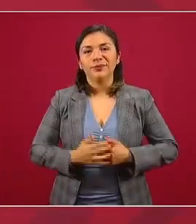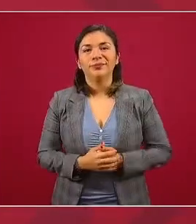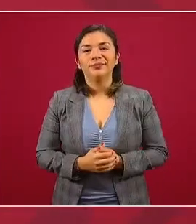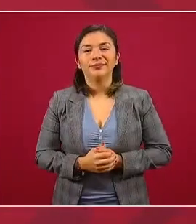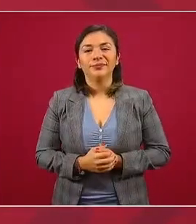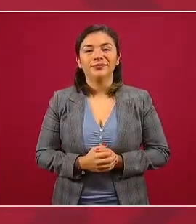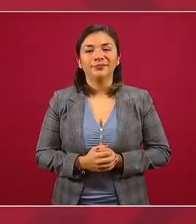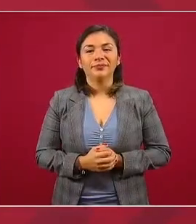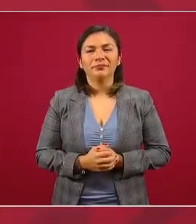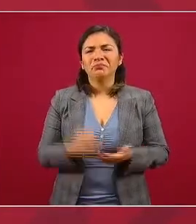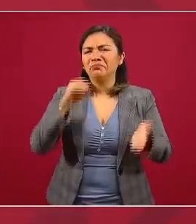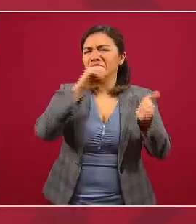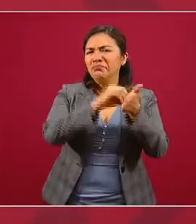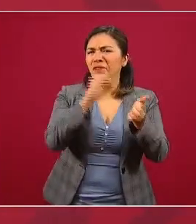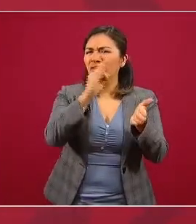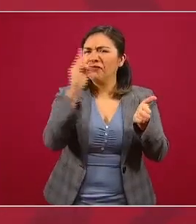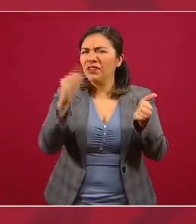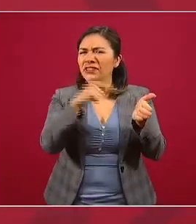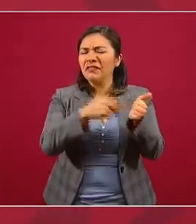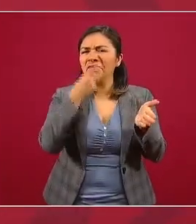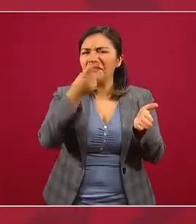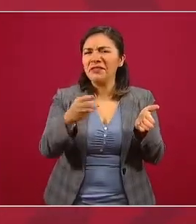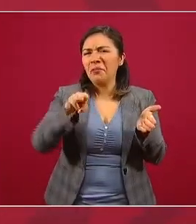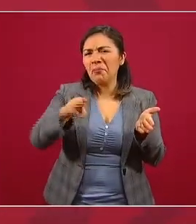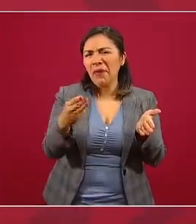Me pusieron mayo.